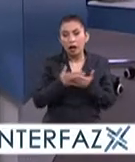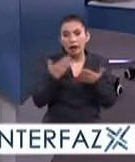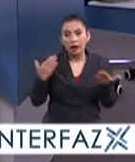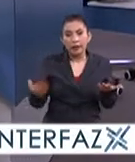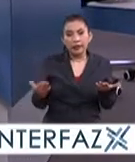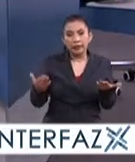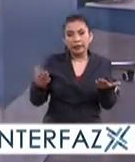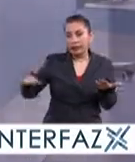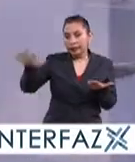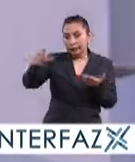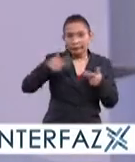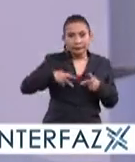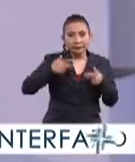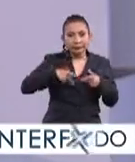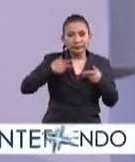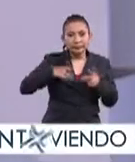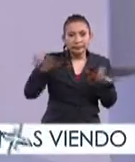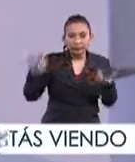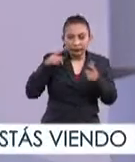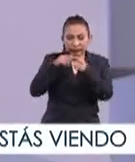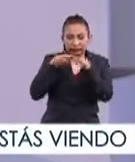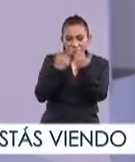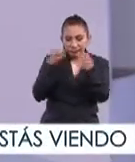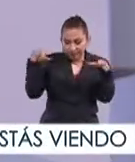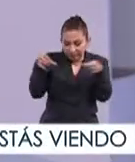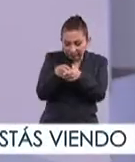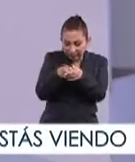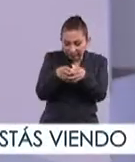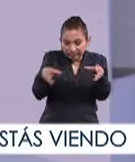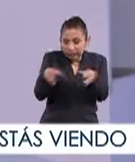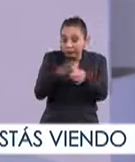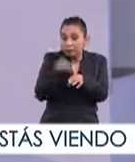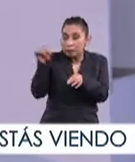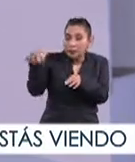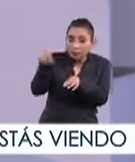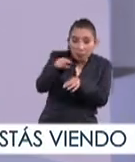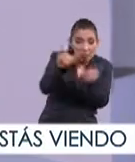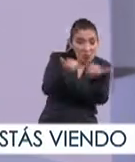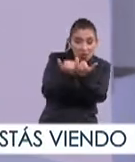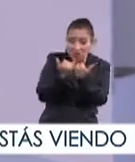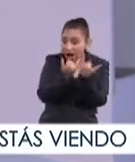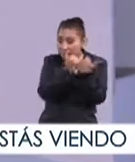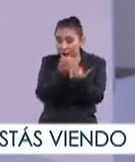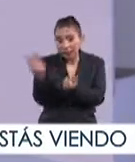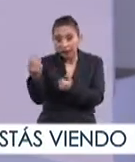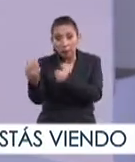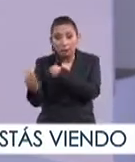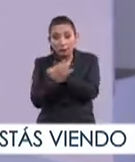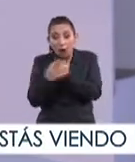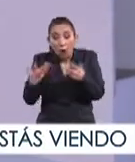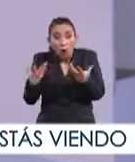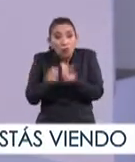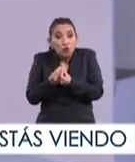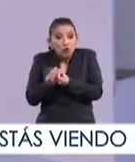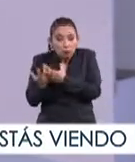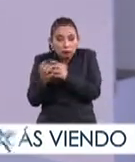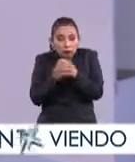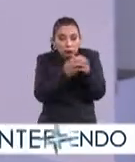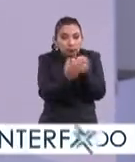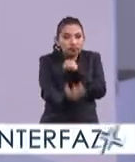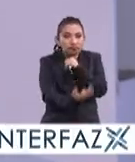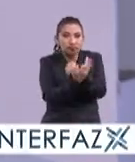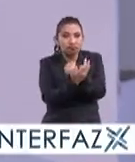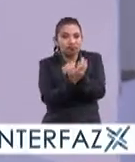las personas se han reunido por motivo principalmente de seguridad, porque viajar juntos para